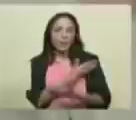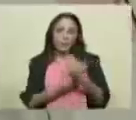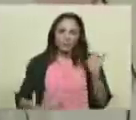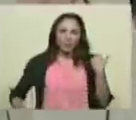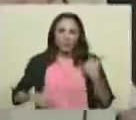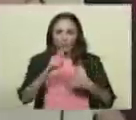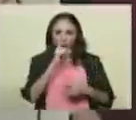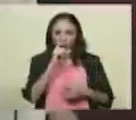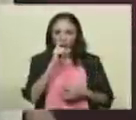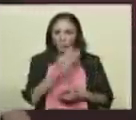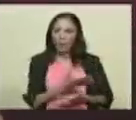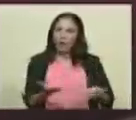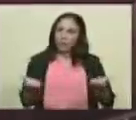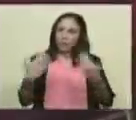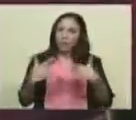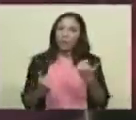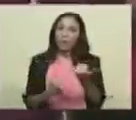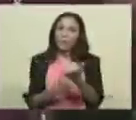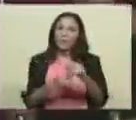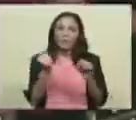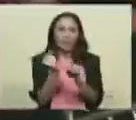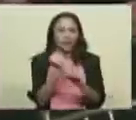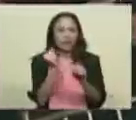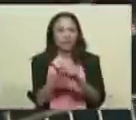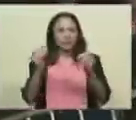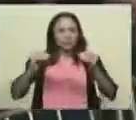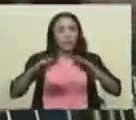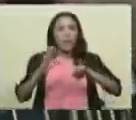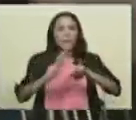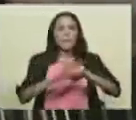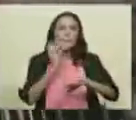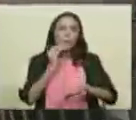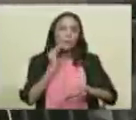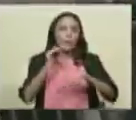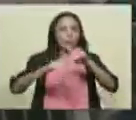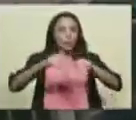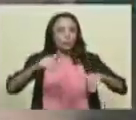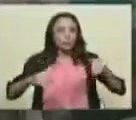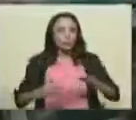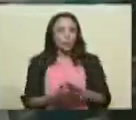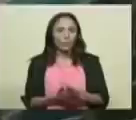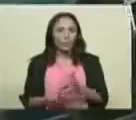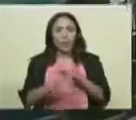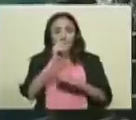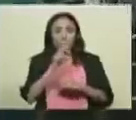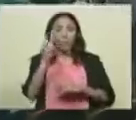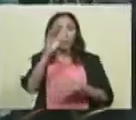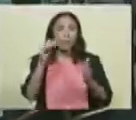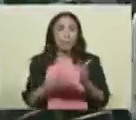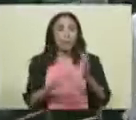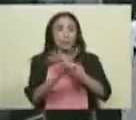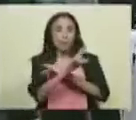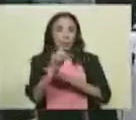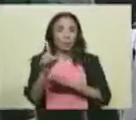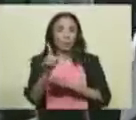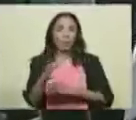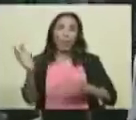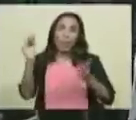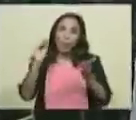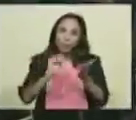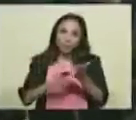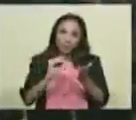trabajando arduamente para que en las elecciones del año 2021, donde se elegirán a los 23